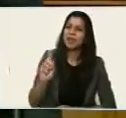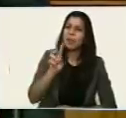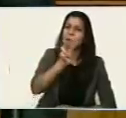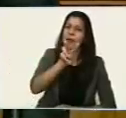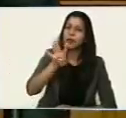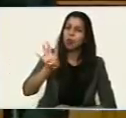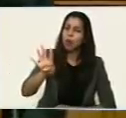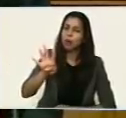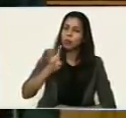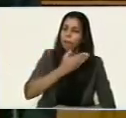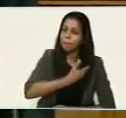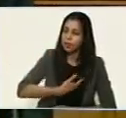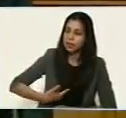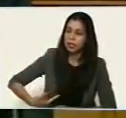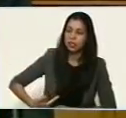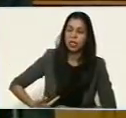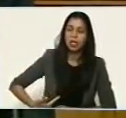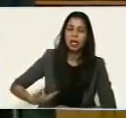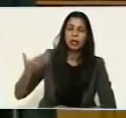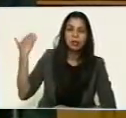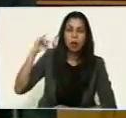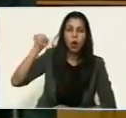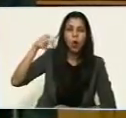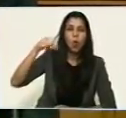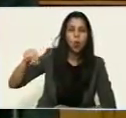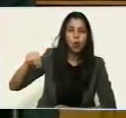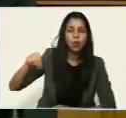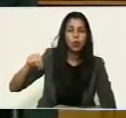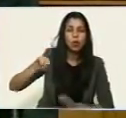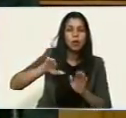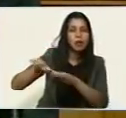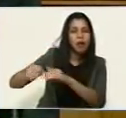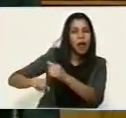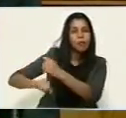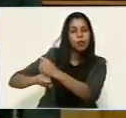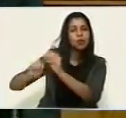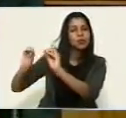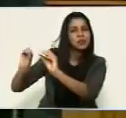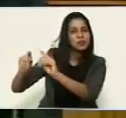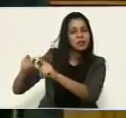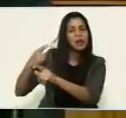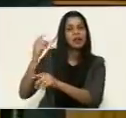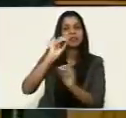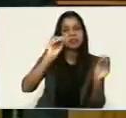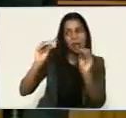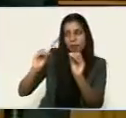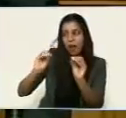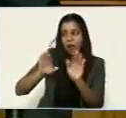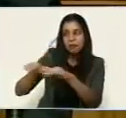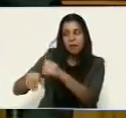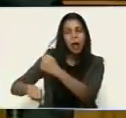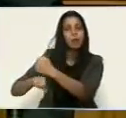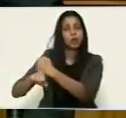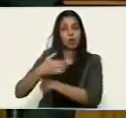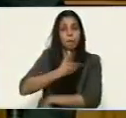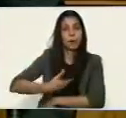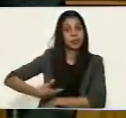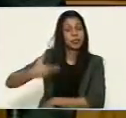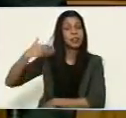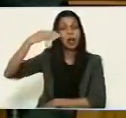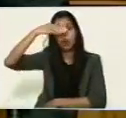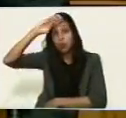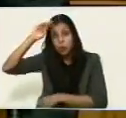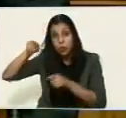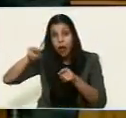24 y nos pidió que lo acompañáramos. Creo que se nos abren las puertas para